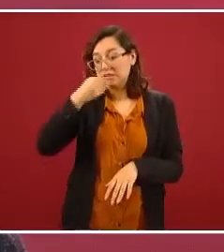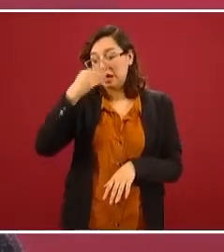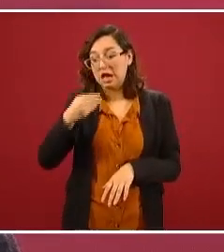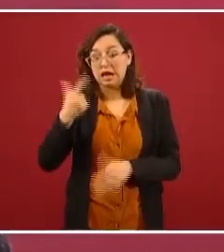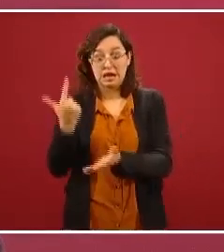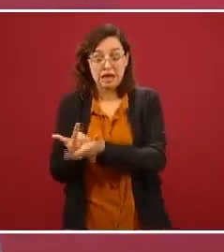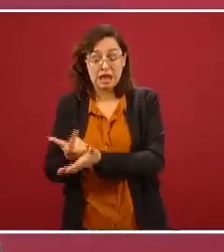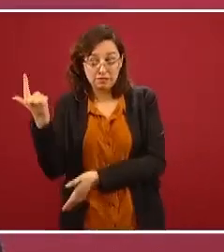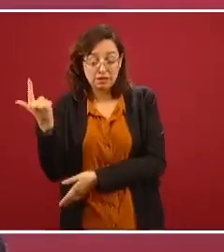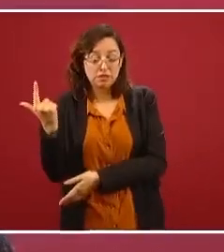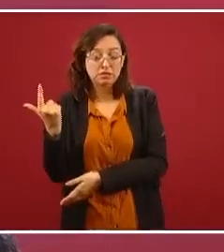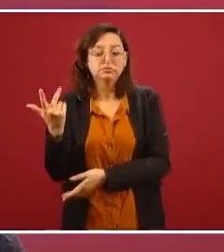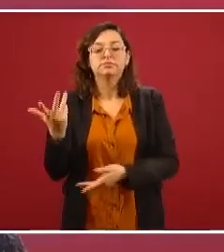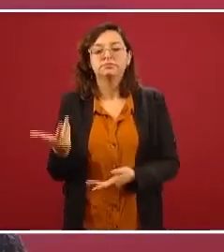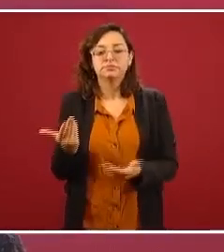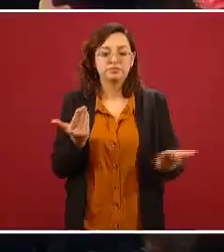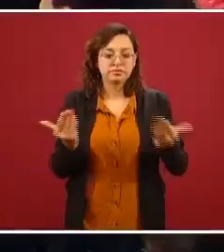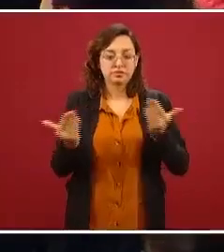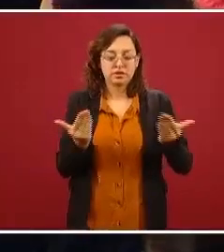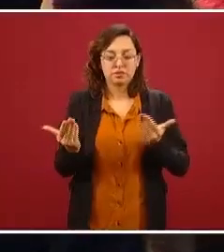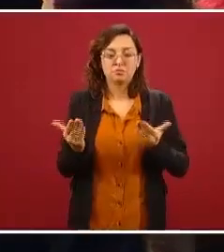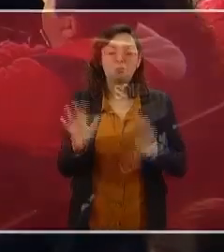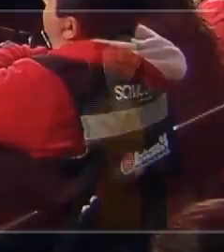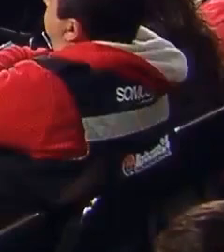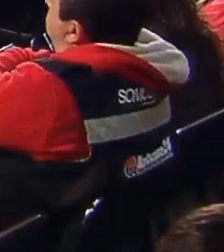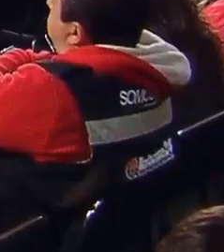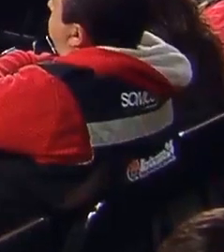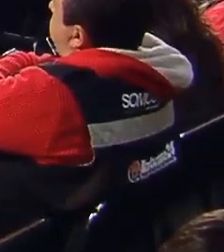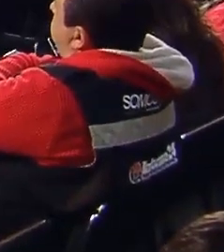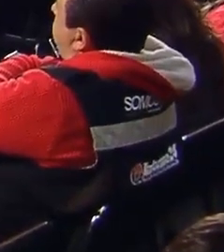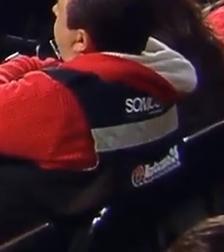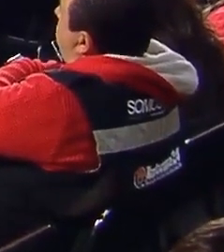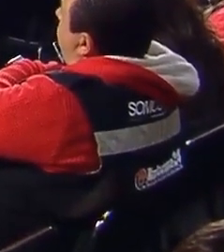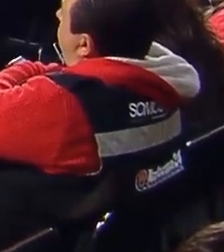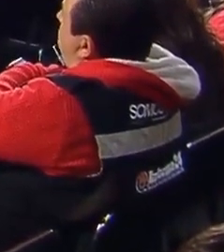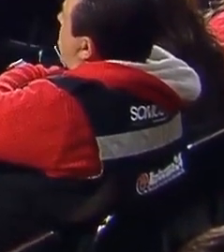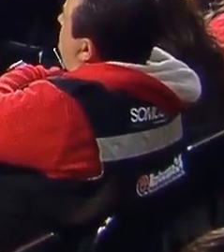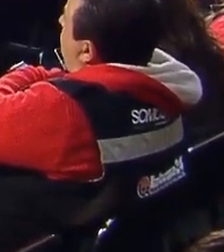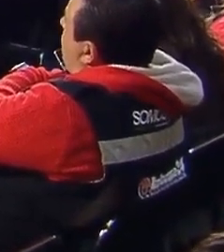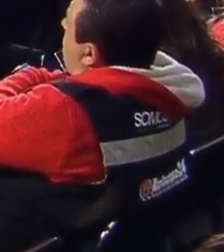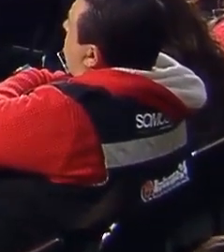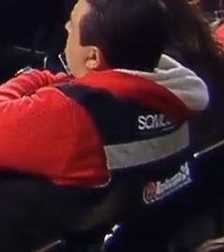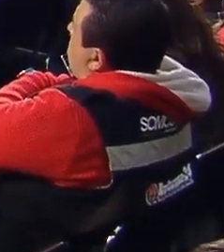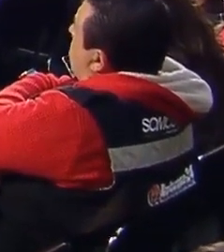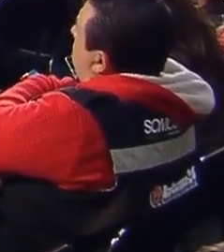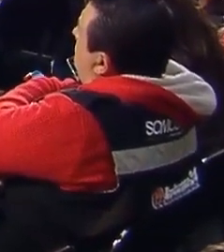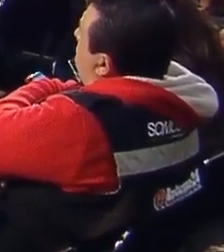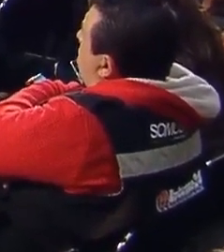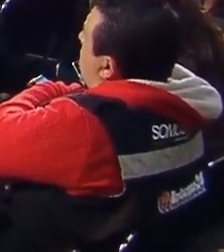En la mínima proporción de los casos esto puede ocurrir en personas que son susceptibles a complicarse, que